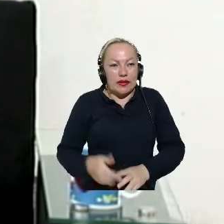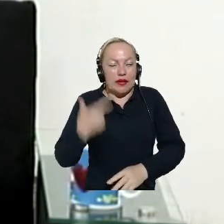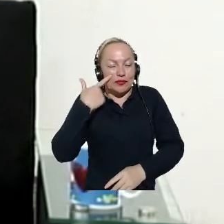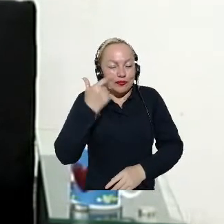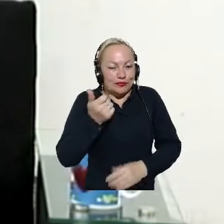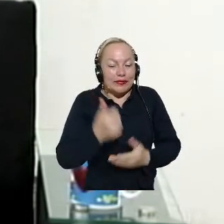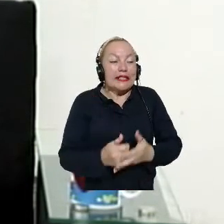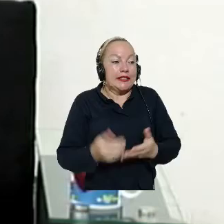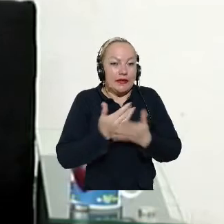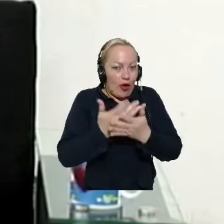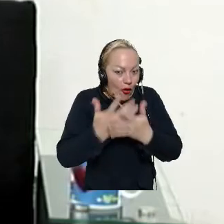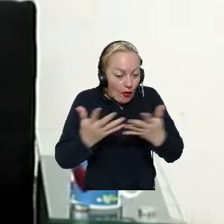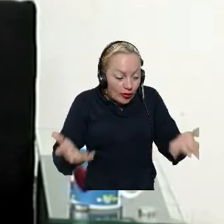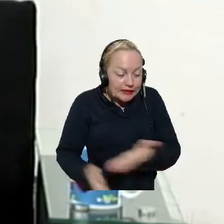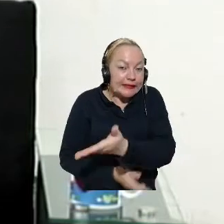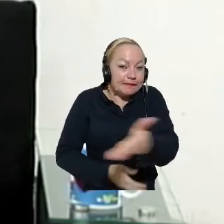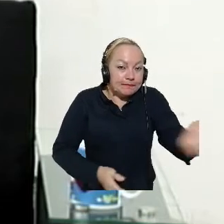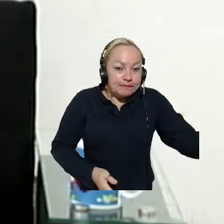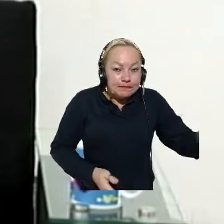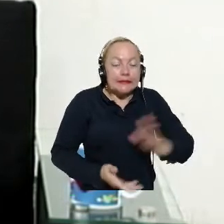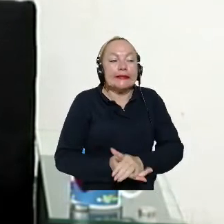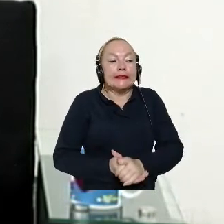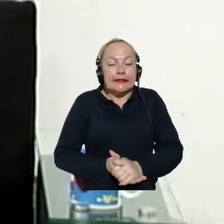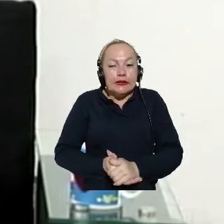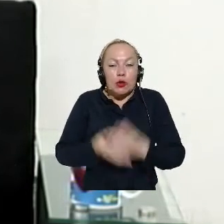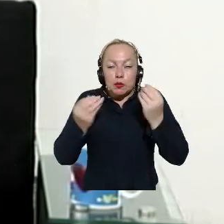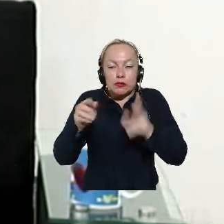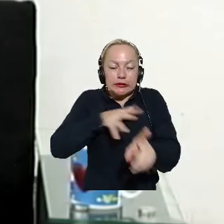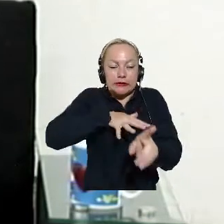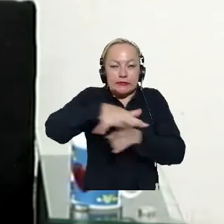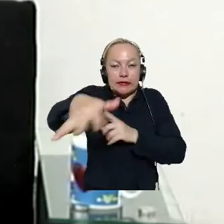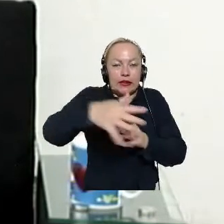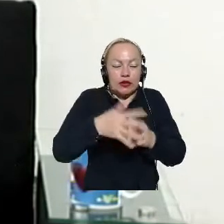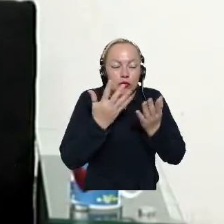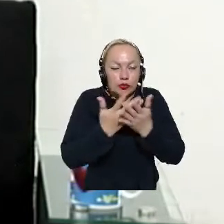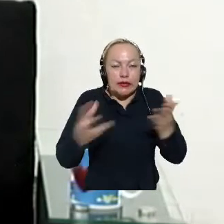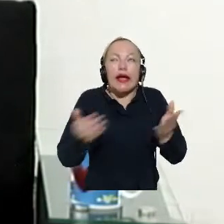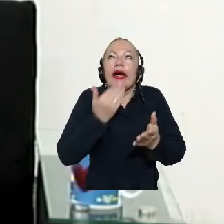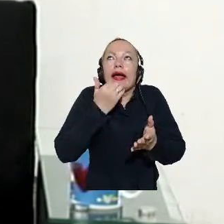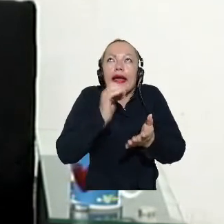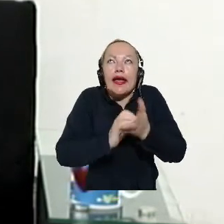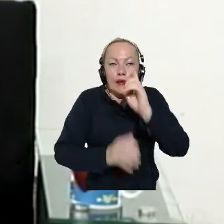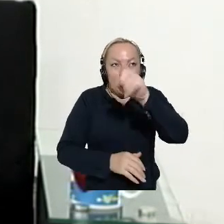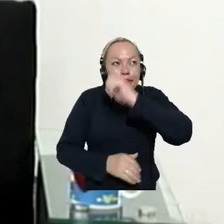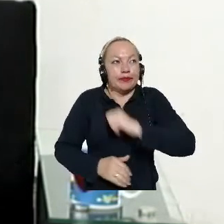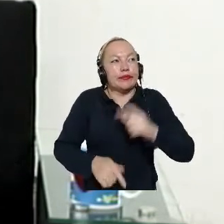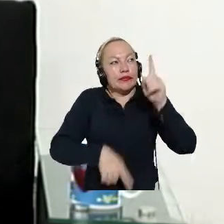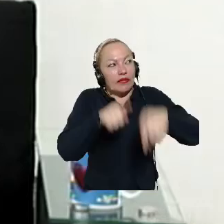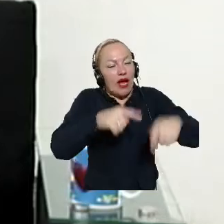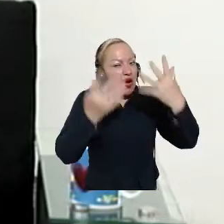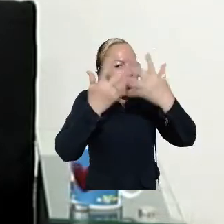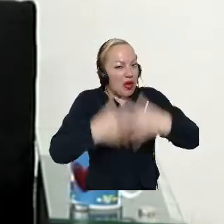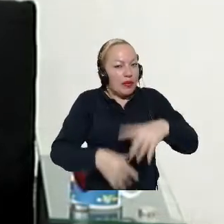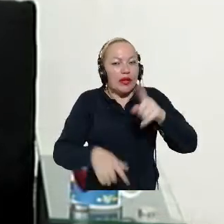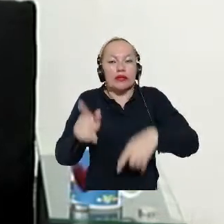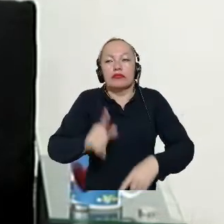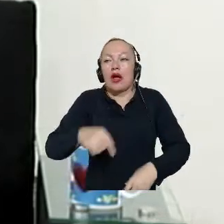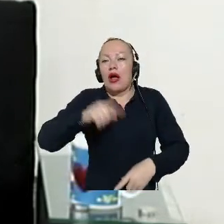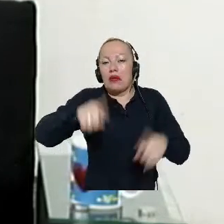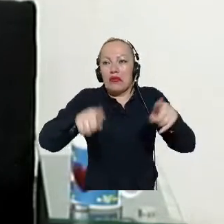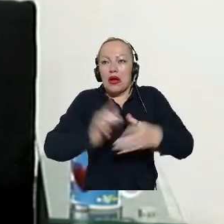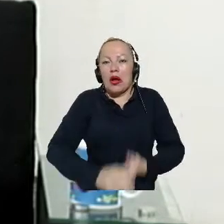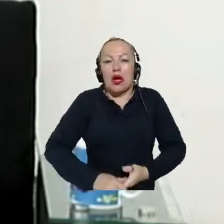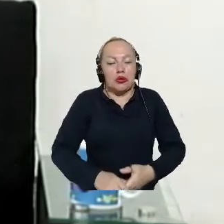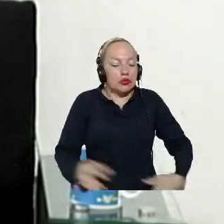aranceles. Entonces, al afectarse mucho, por ejemplo, algunas empresas se han ido del